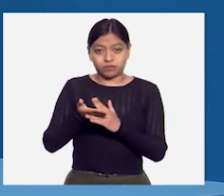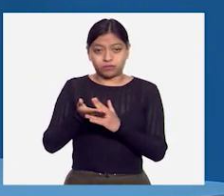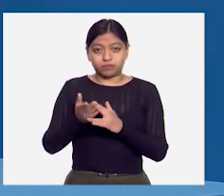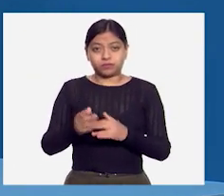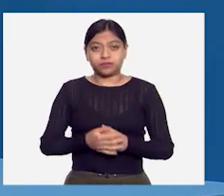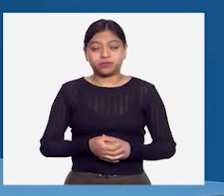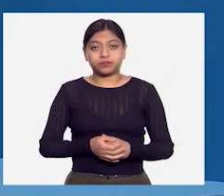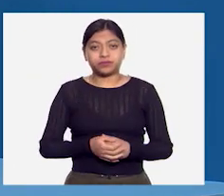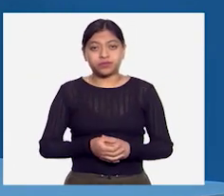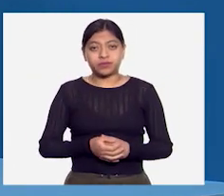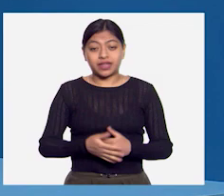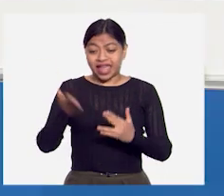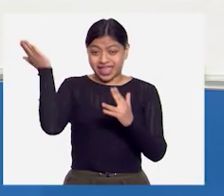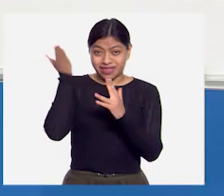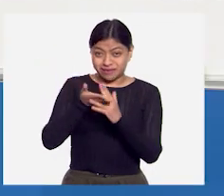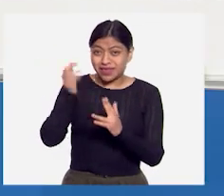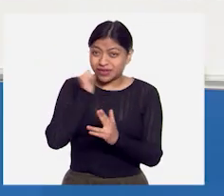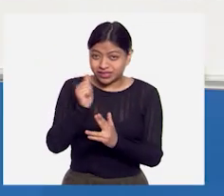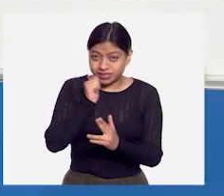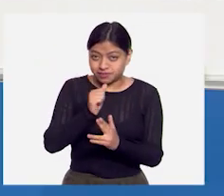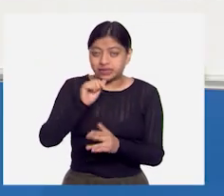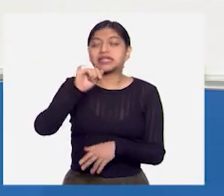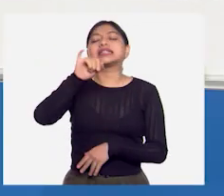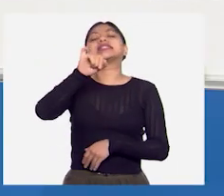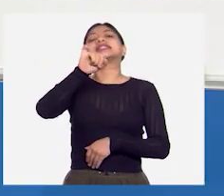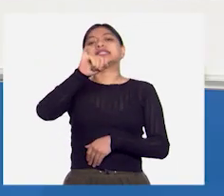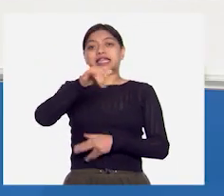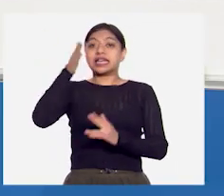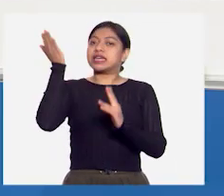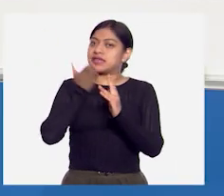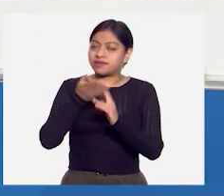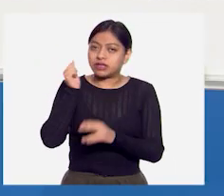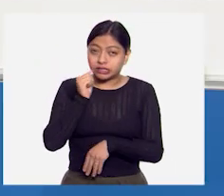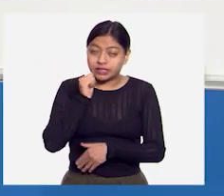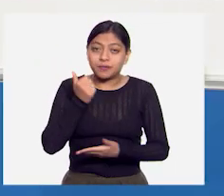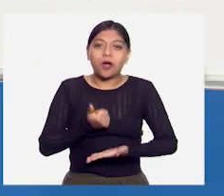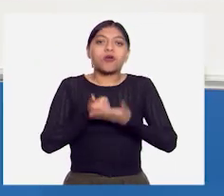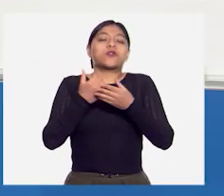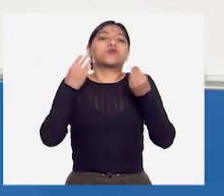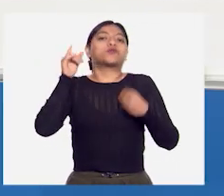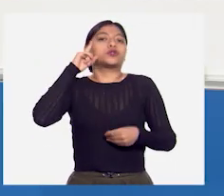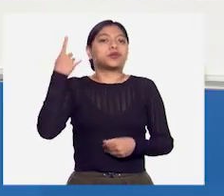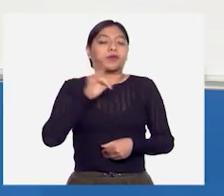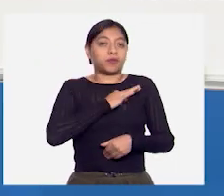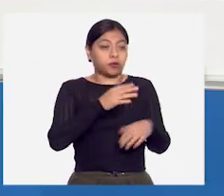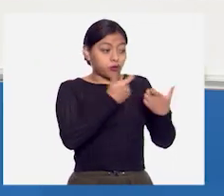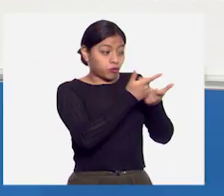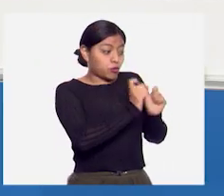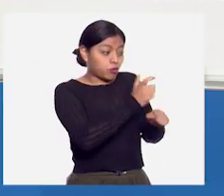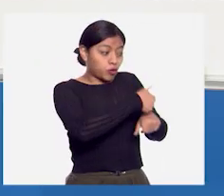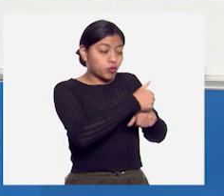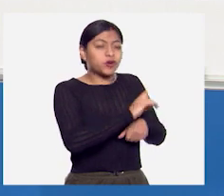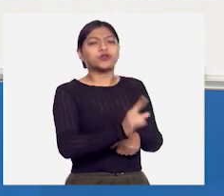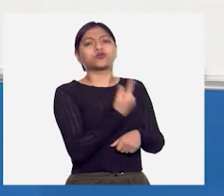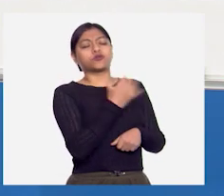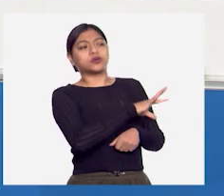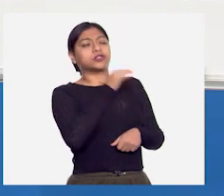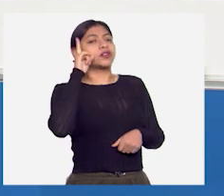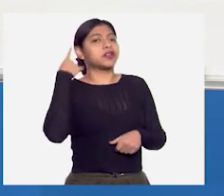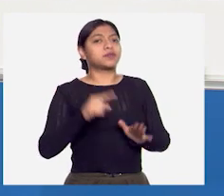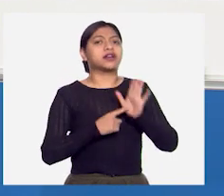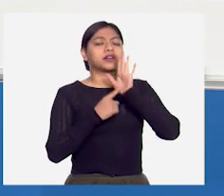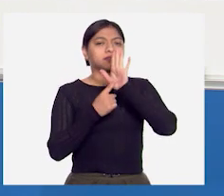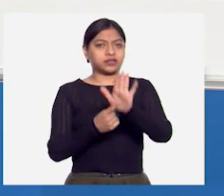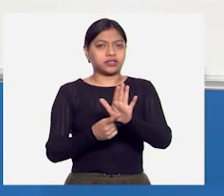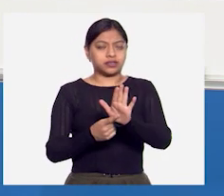datos están ordenados. Sí, ese valor es muy útil porque puede ser el mejor representante cuando hay valores muy